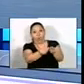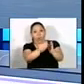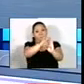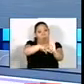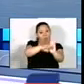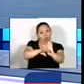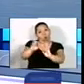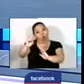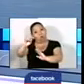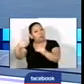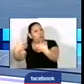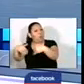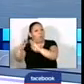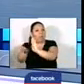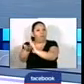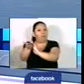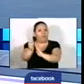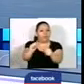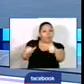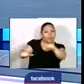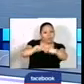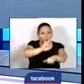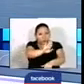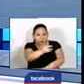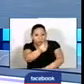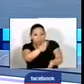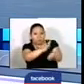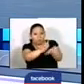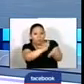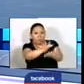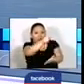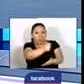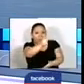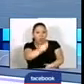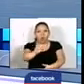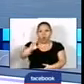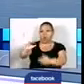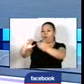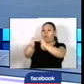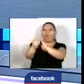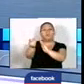ingresos de quienes reciben el servicio y las zonas en las que residen.